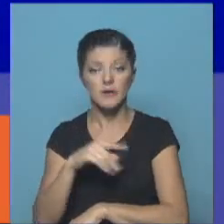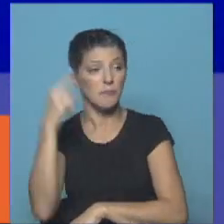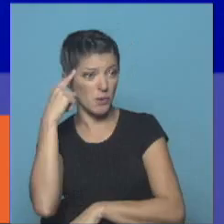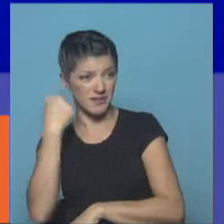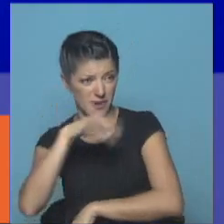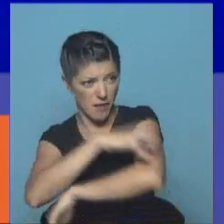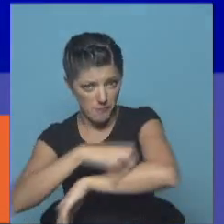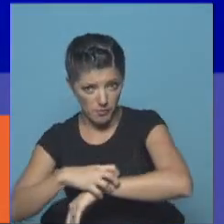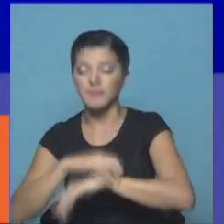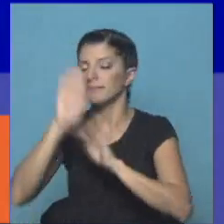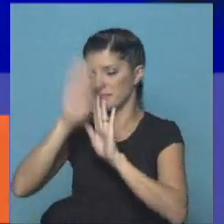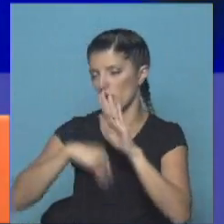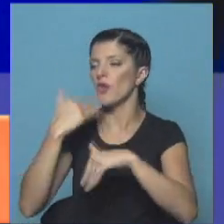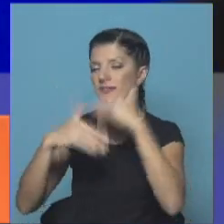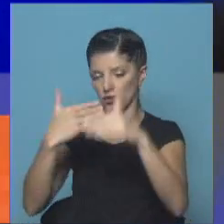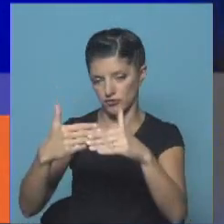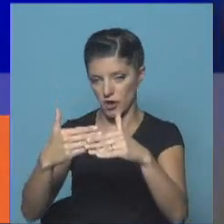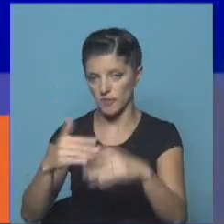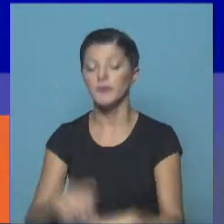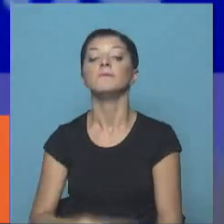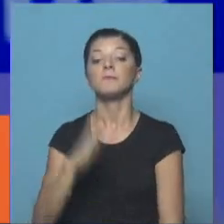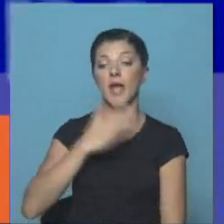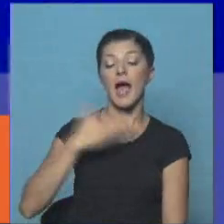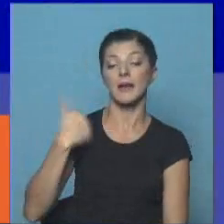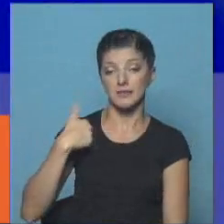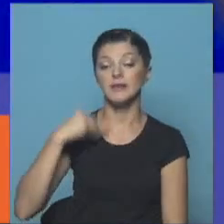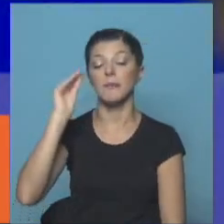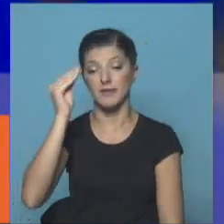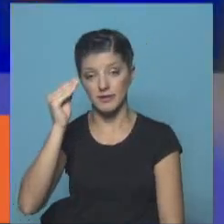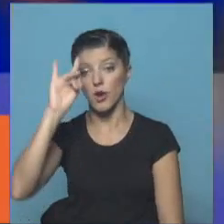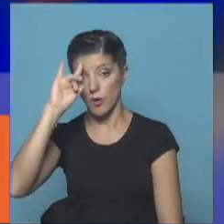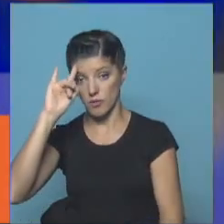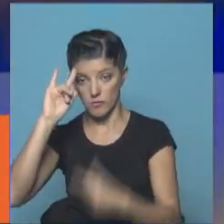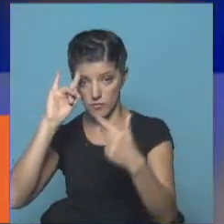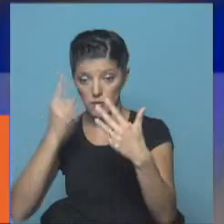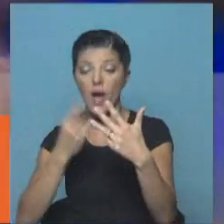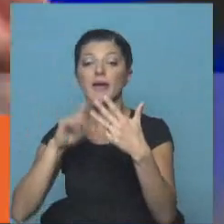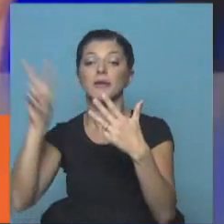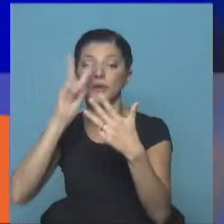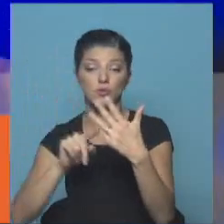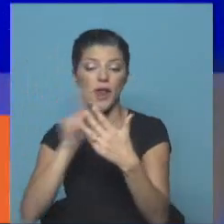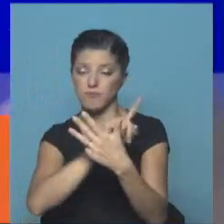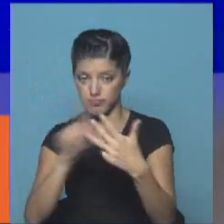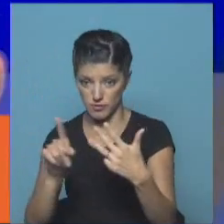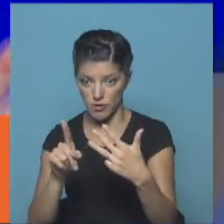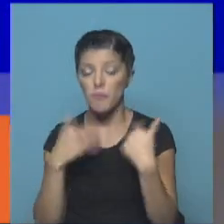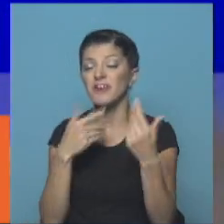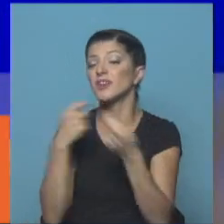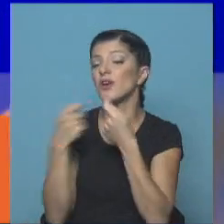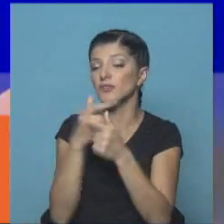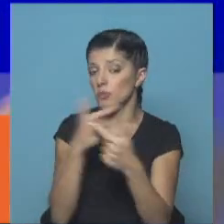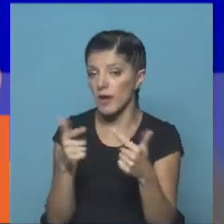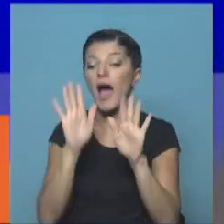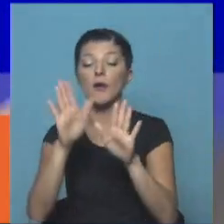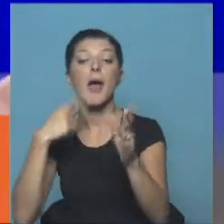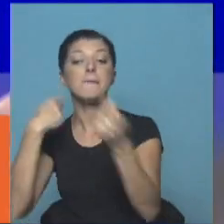pobre. Más desarrollado. Claro. Y nosotros, Argentina, Brasil, Uruguay, Venezuela tampoco somos considerados. Por lo tanto, no hay prenda de negociación. En el caso de